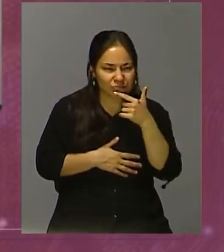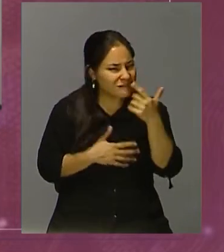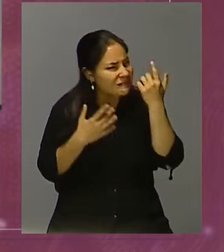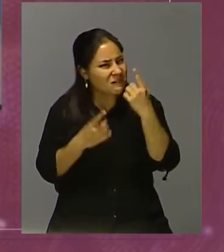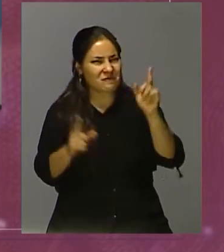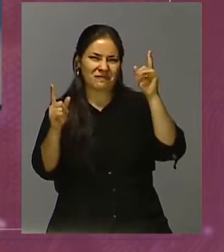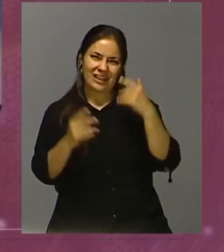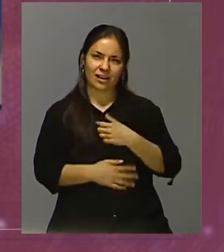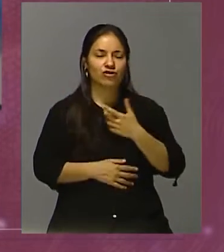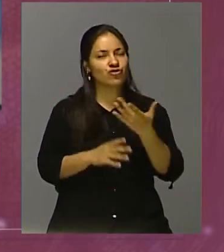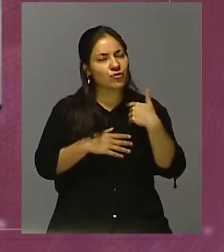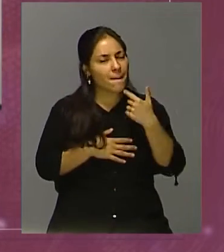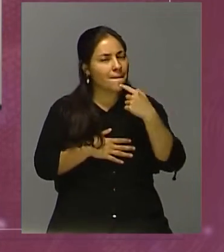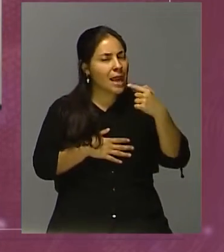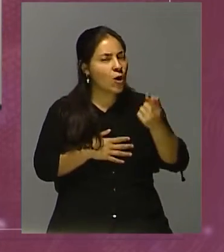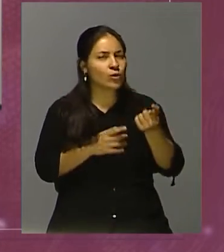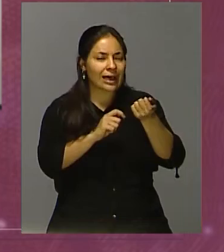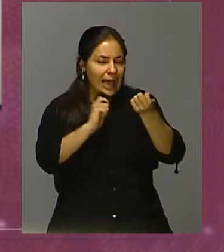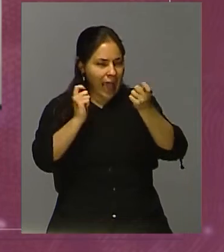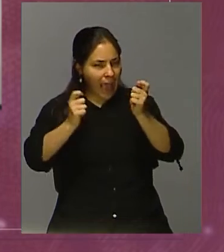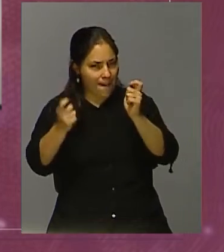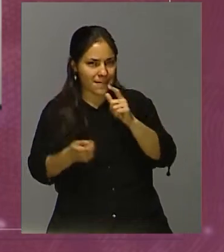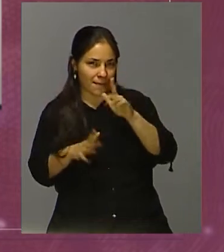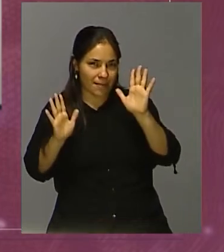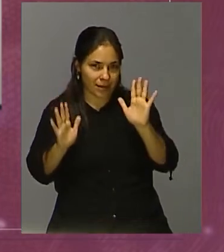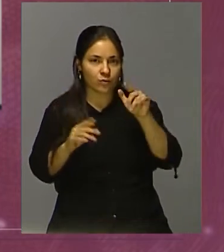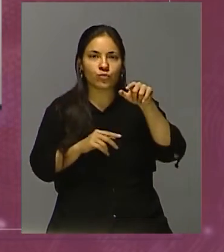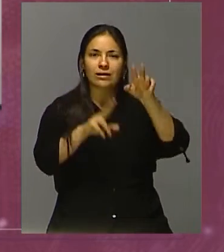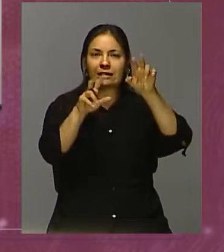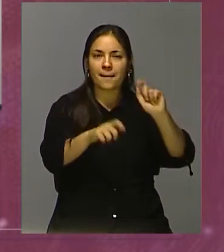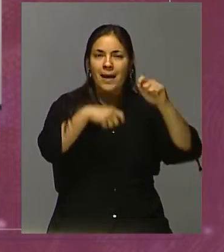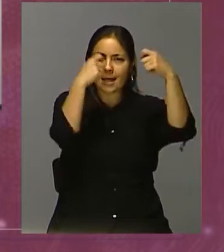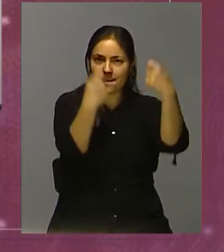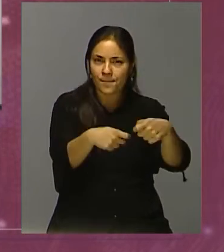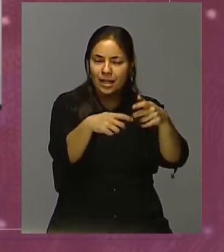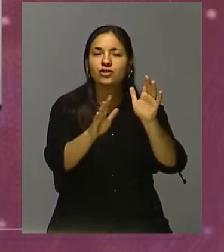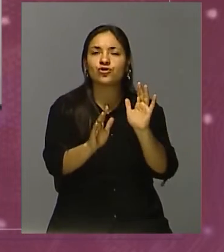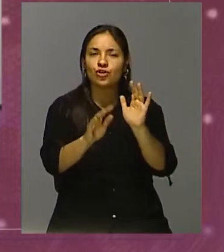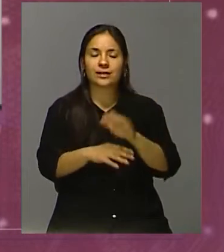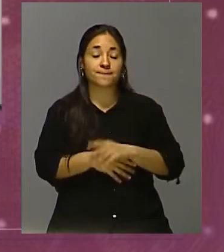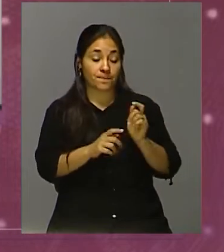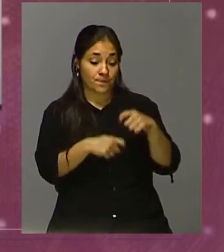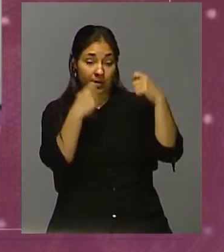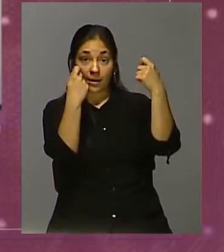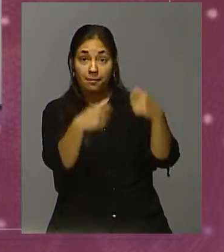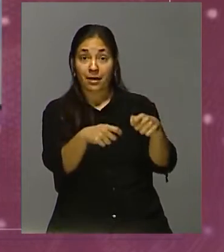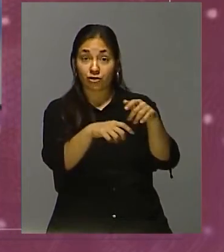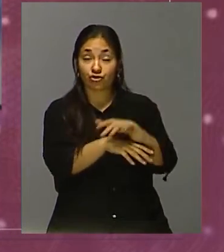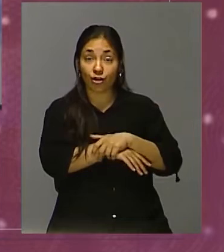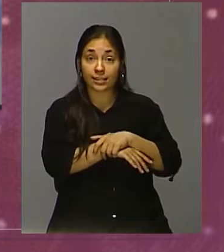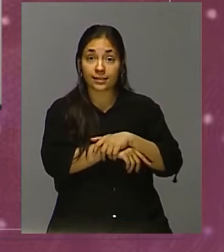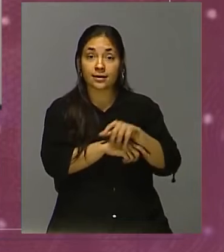puede formular de otro modo, ¿no? Ujú. Vos hablas de inversiones y las inversiones son una de